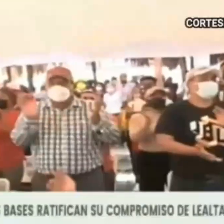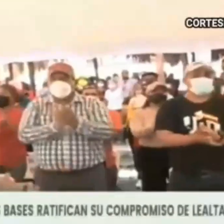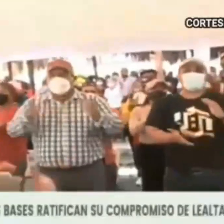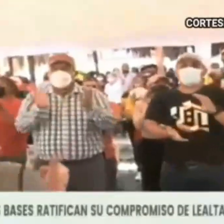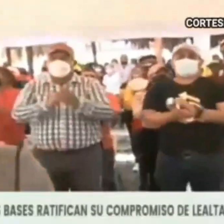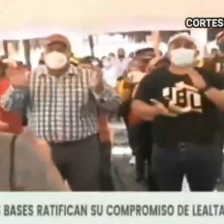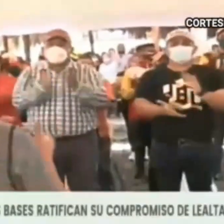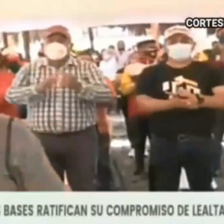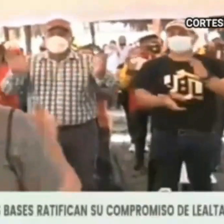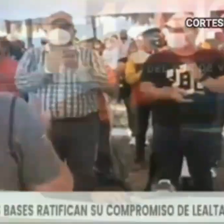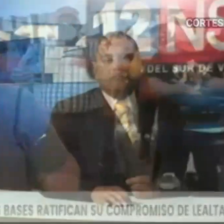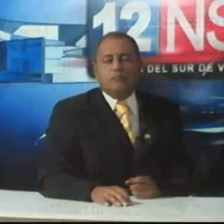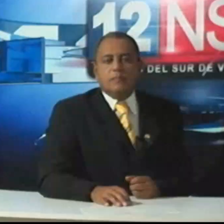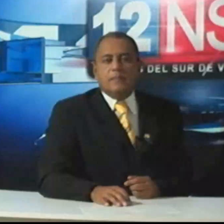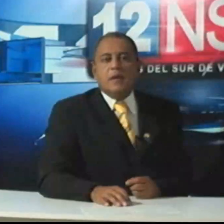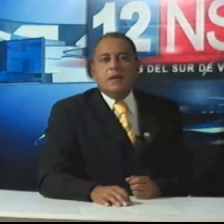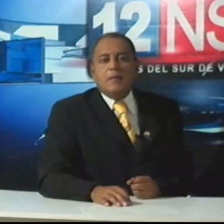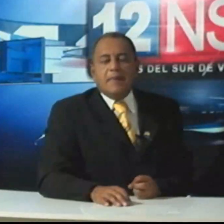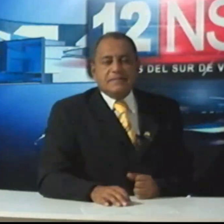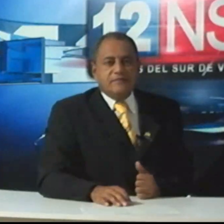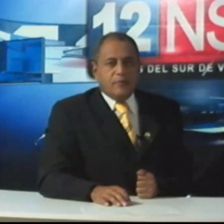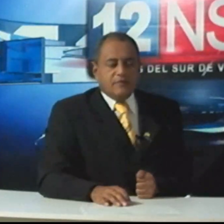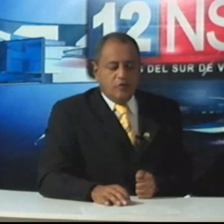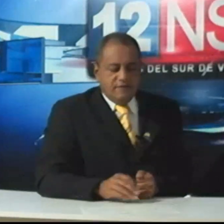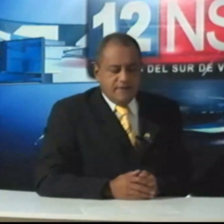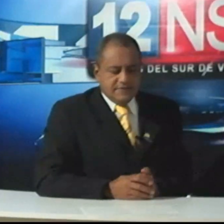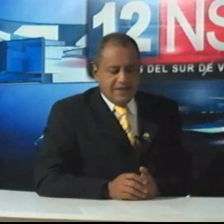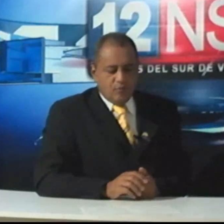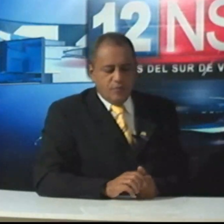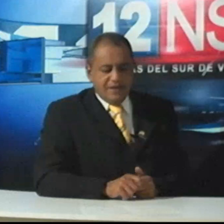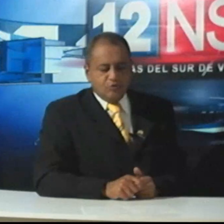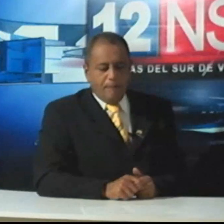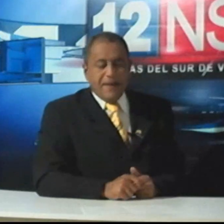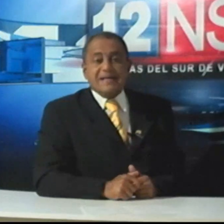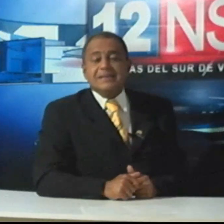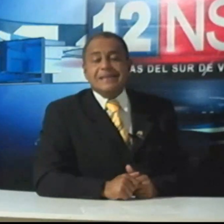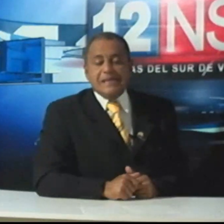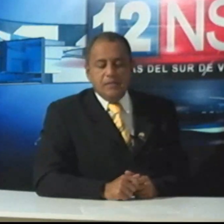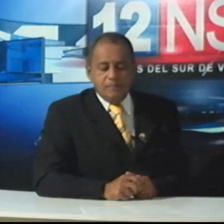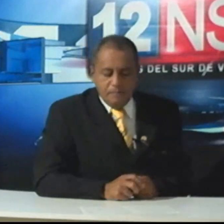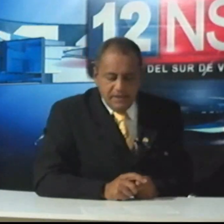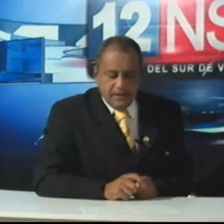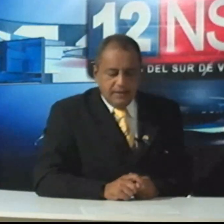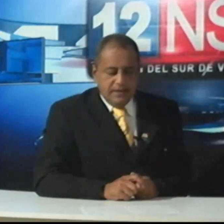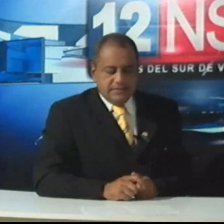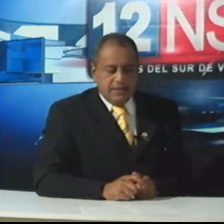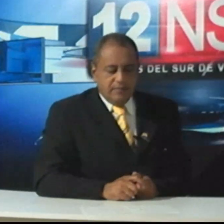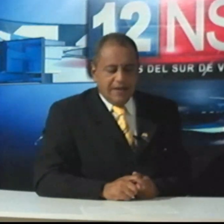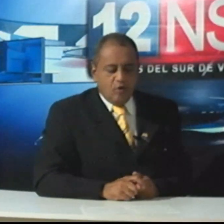tener una victoria positiva. Es un orgullo. Más información, y fíjense que el movimiento Paz y